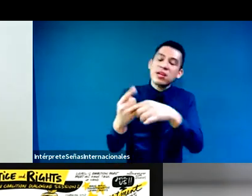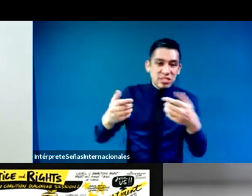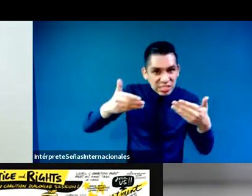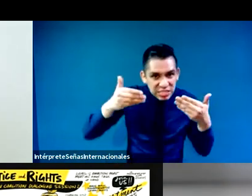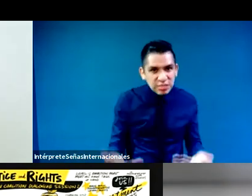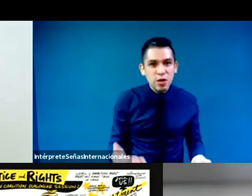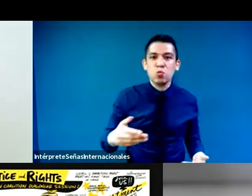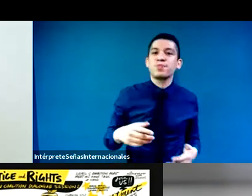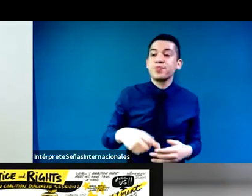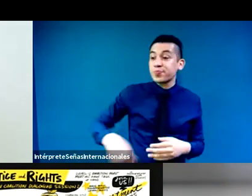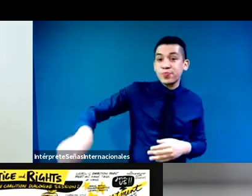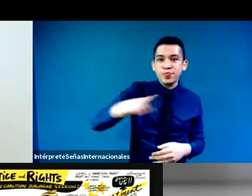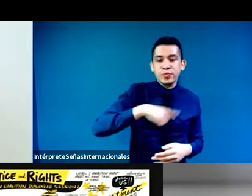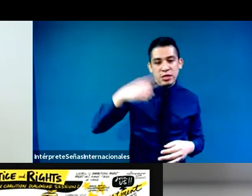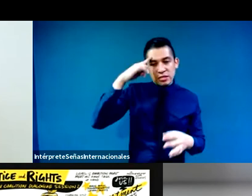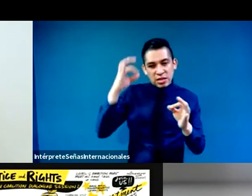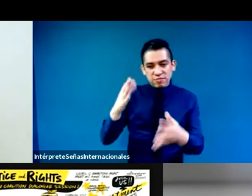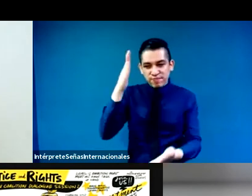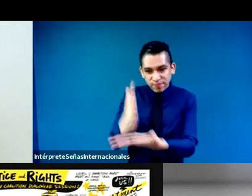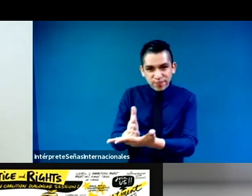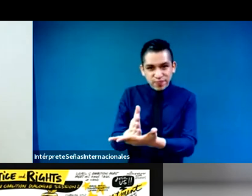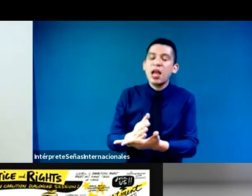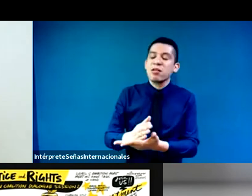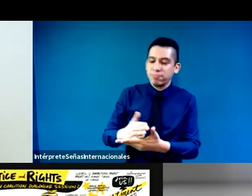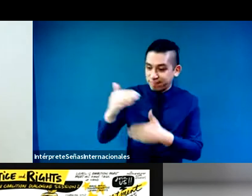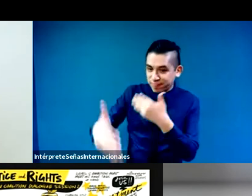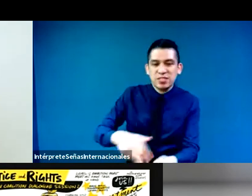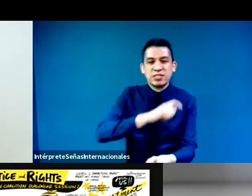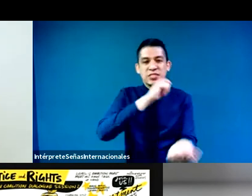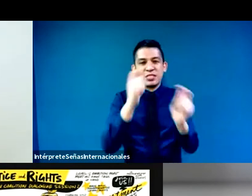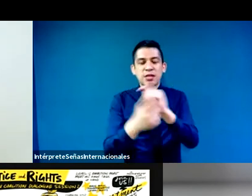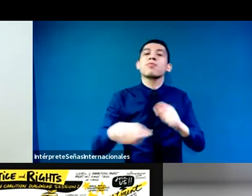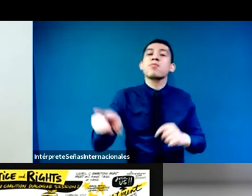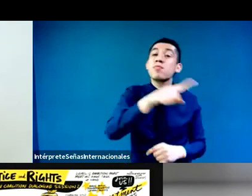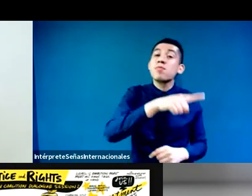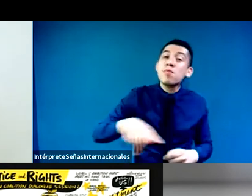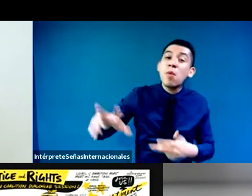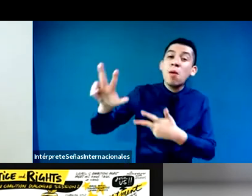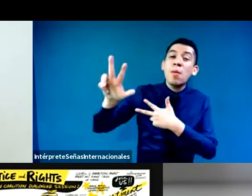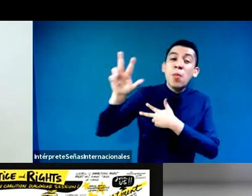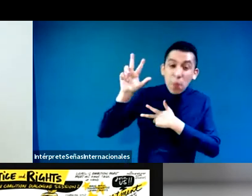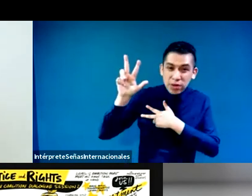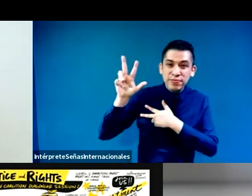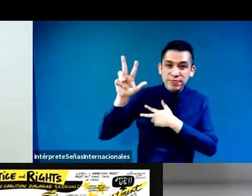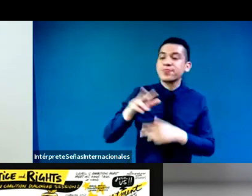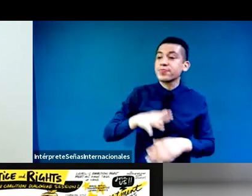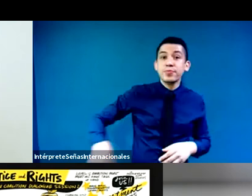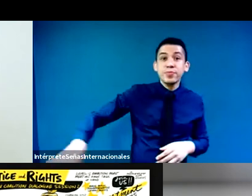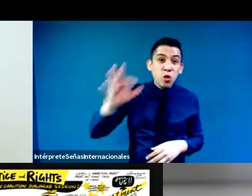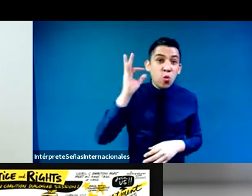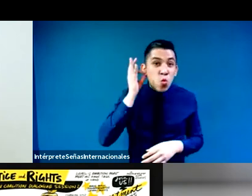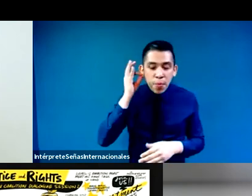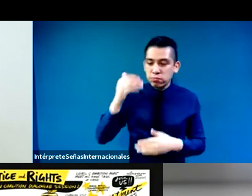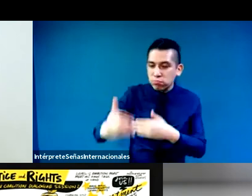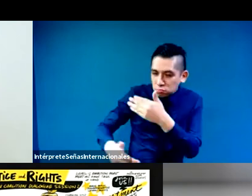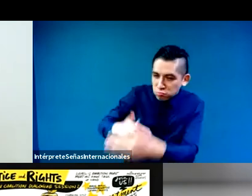cambiar el mundo. Cuando consideres estos compromisos, piensa en el ámbito de las posibilidades de transformar la vida